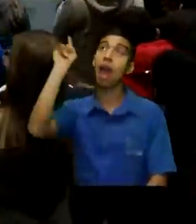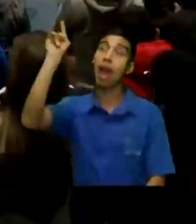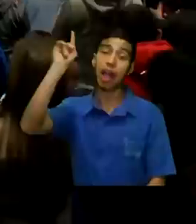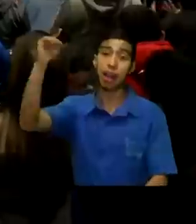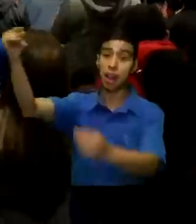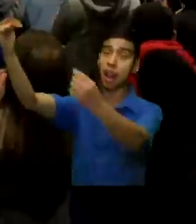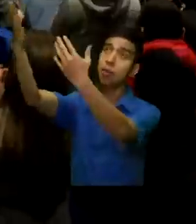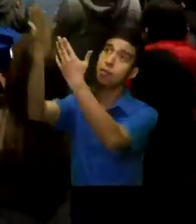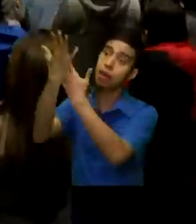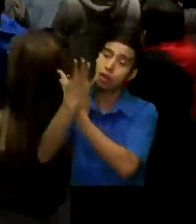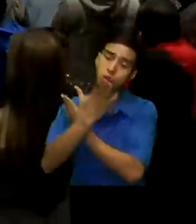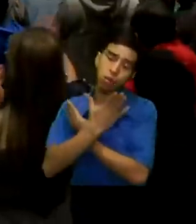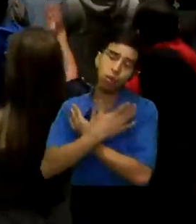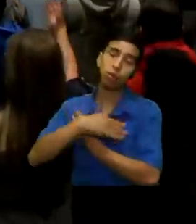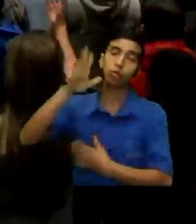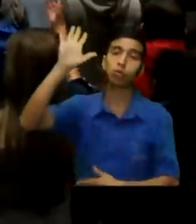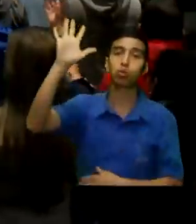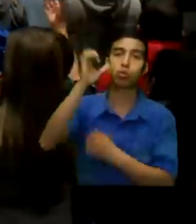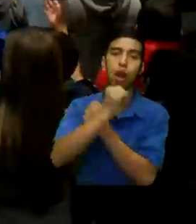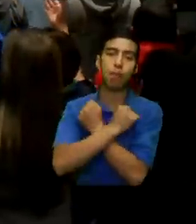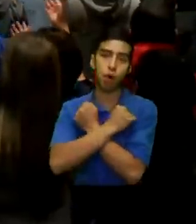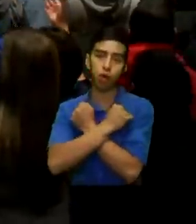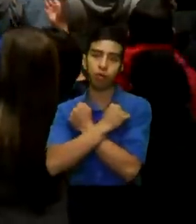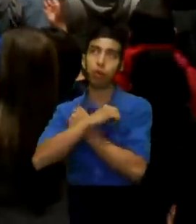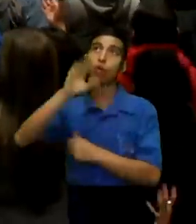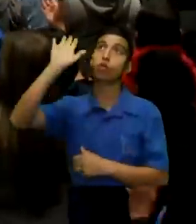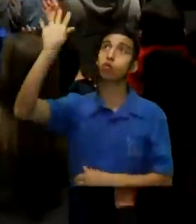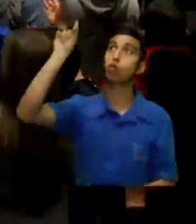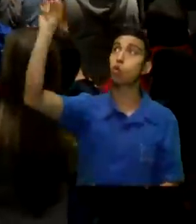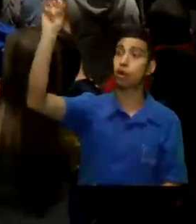su amor, su gracia le puso en